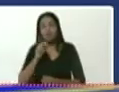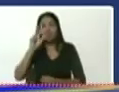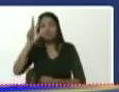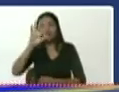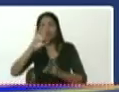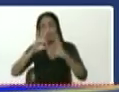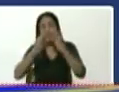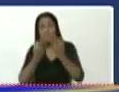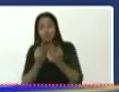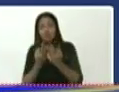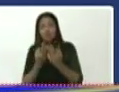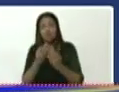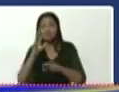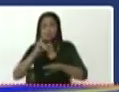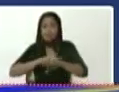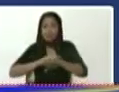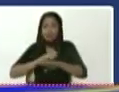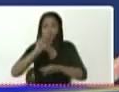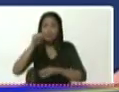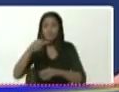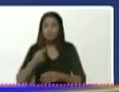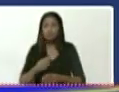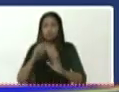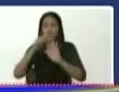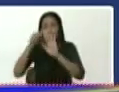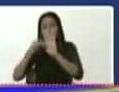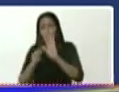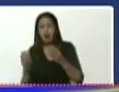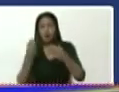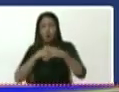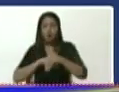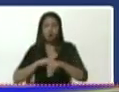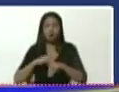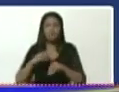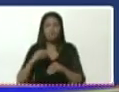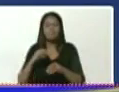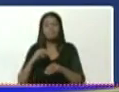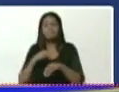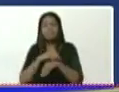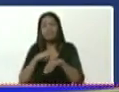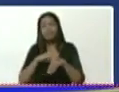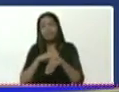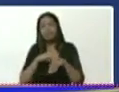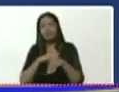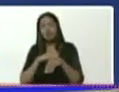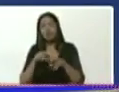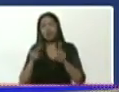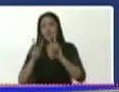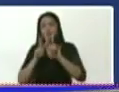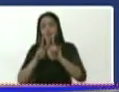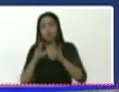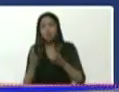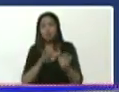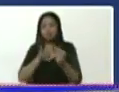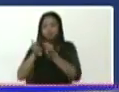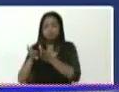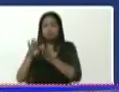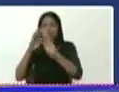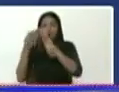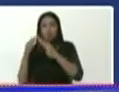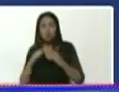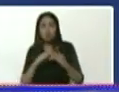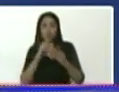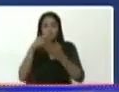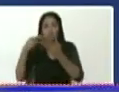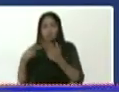familias de médicos. Y así hemos acordado con el Ministerio de Vivienda para que en todas las entregas, aparte de la comunidad aledaña, de